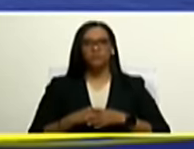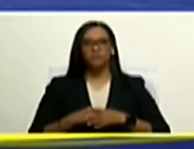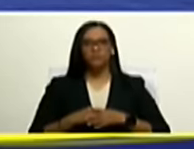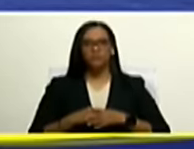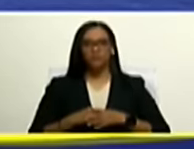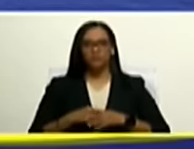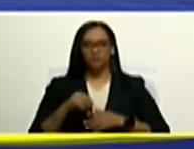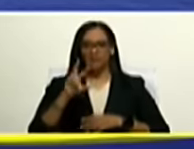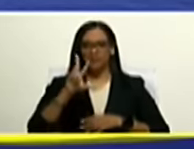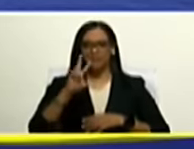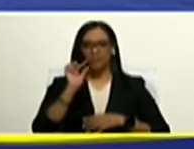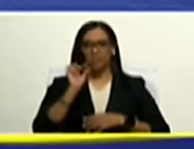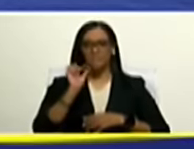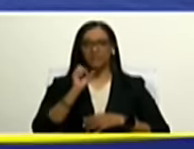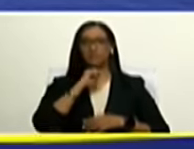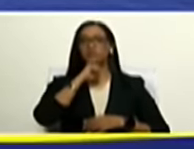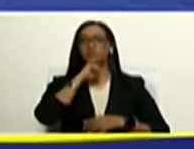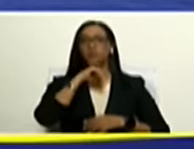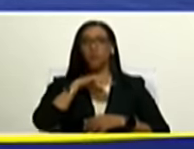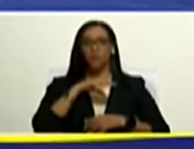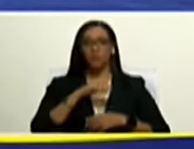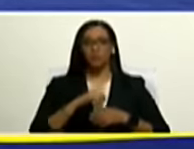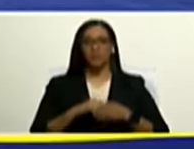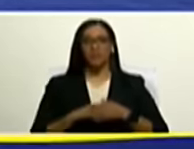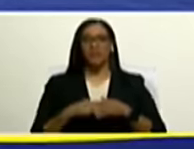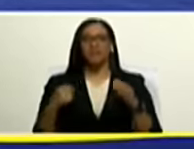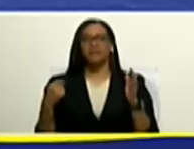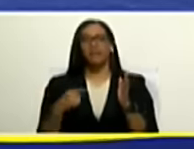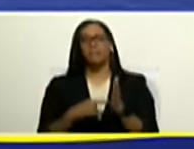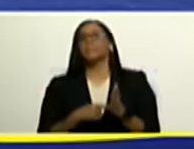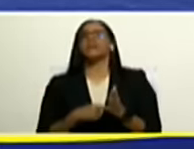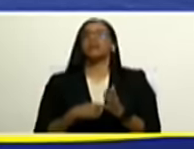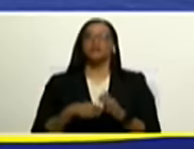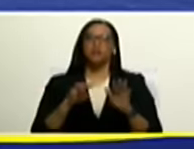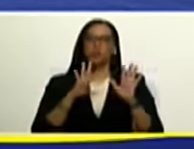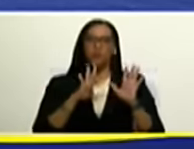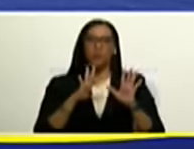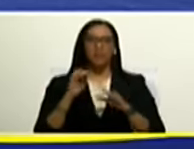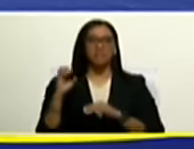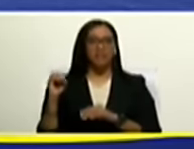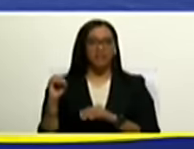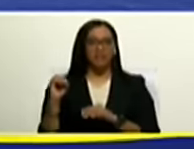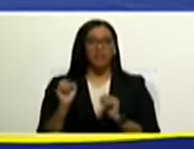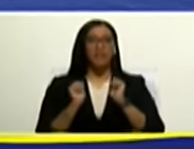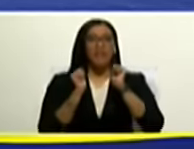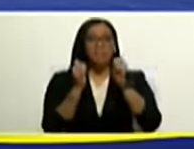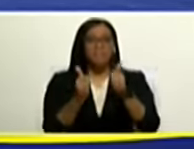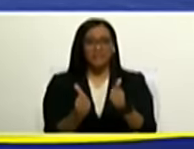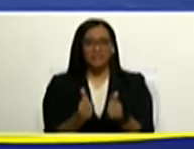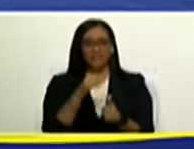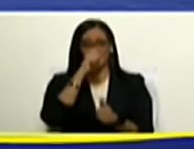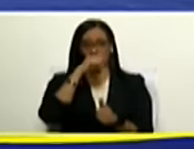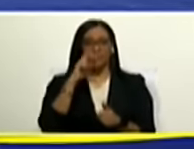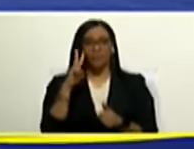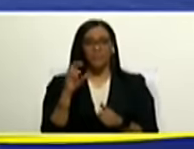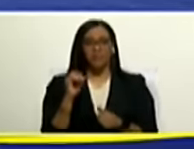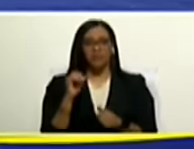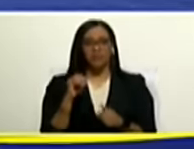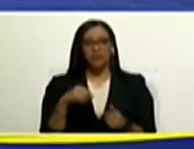1899. Un tercer momento histórico de 1900, empezando el siglo XX,